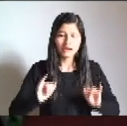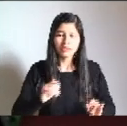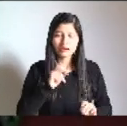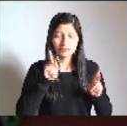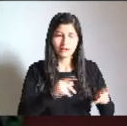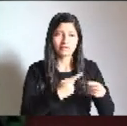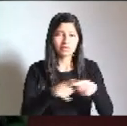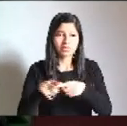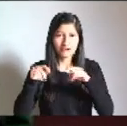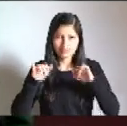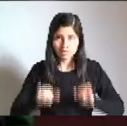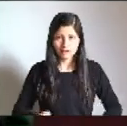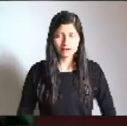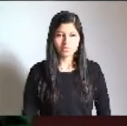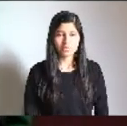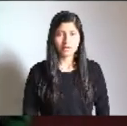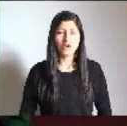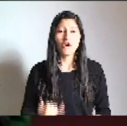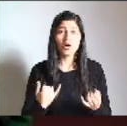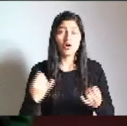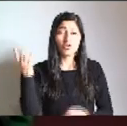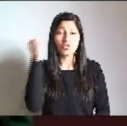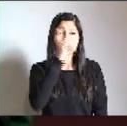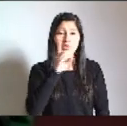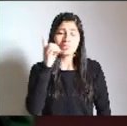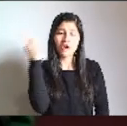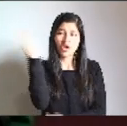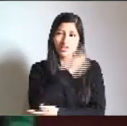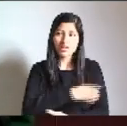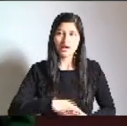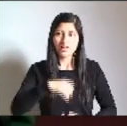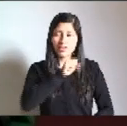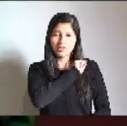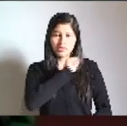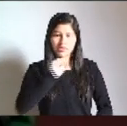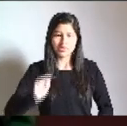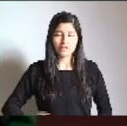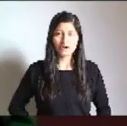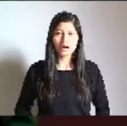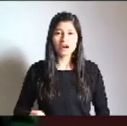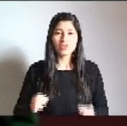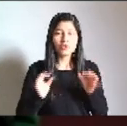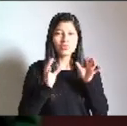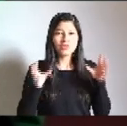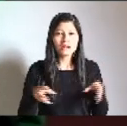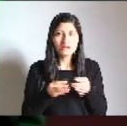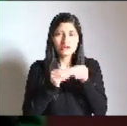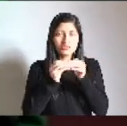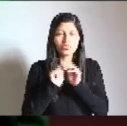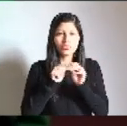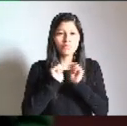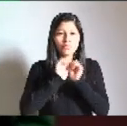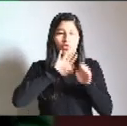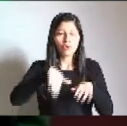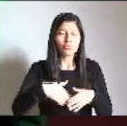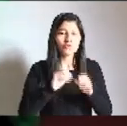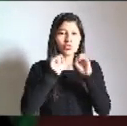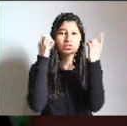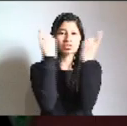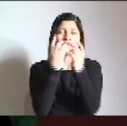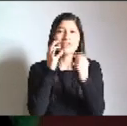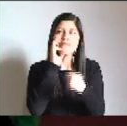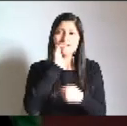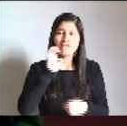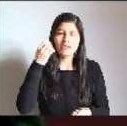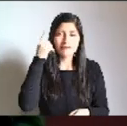presentes. Hoy domingo, Día del Señor, nos reunimos como comunidad de fe para celebrar